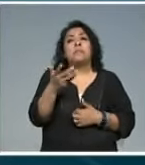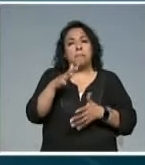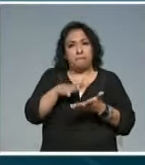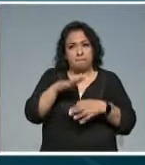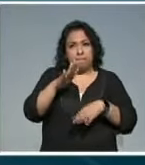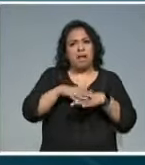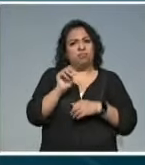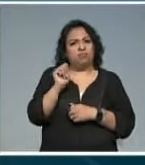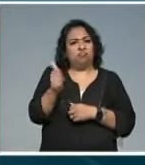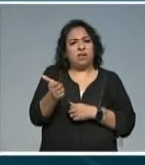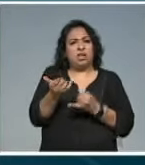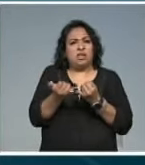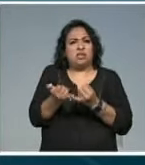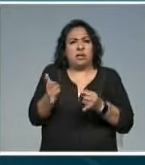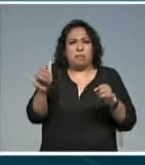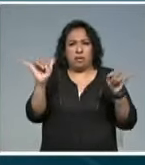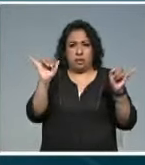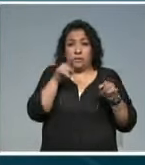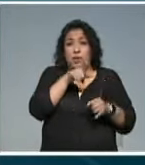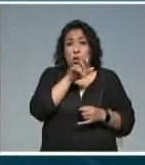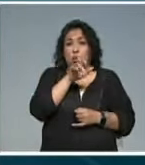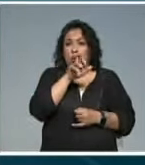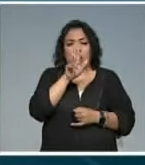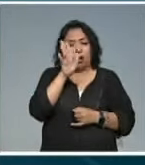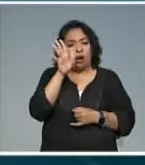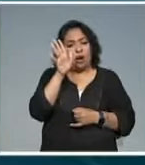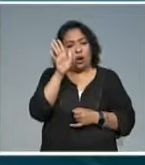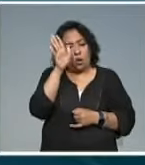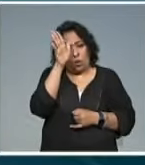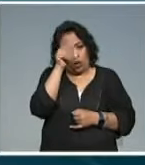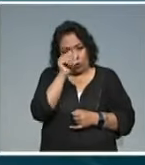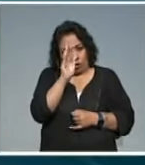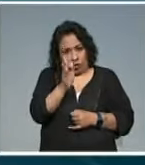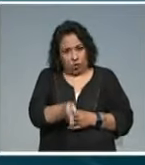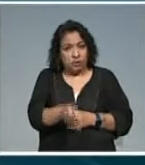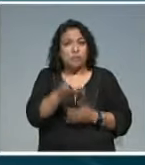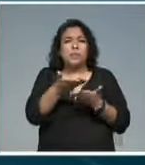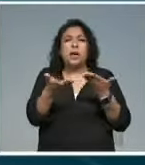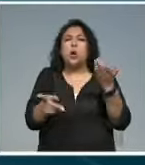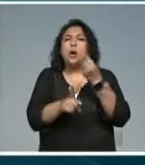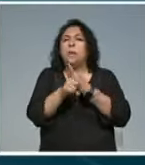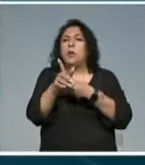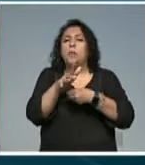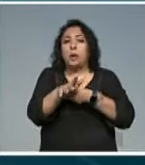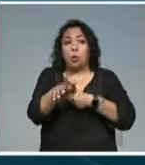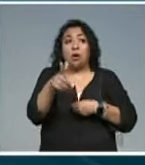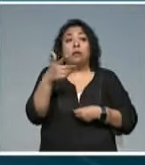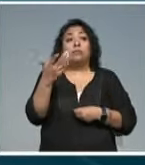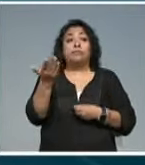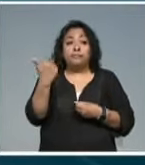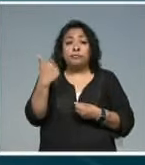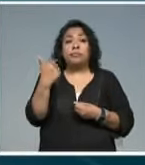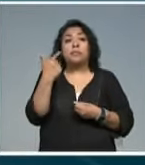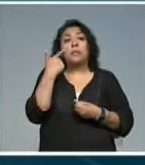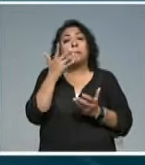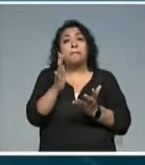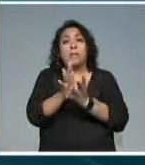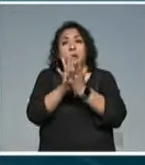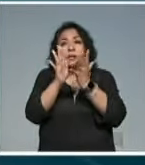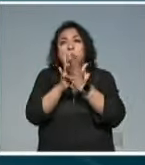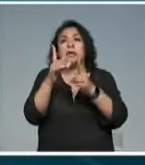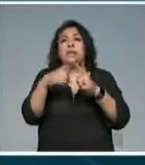mayor autonomía, a lo que por supuesto Ucrania no cede. ¿Cuál es el problema realmente ahora? Hemos estado citando la